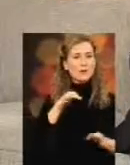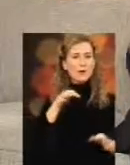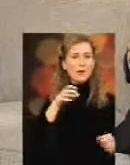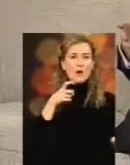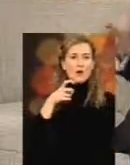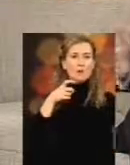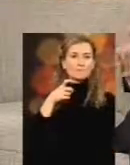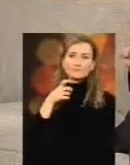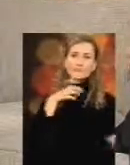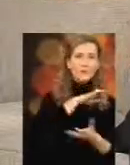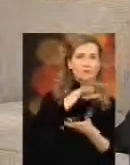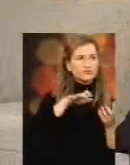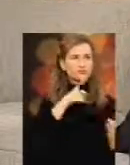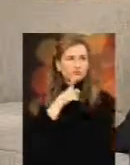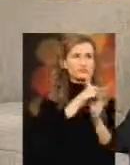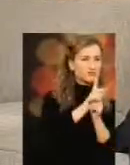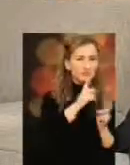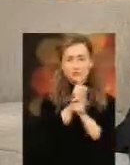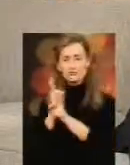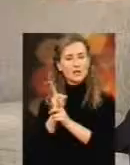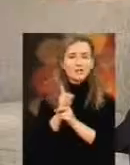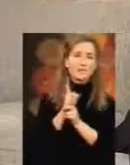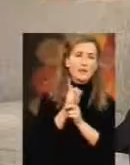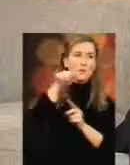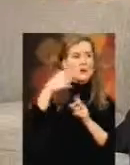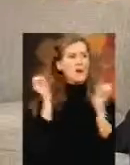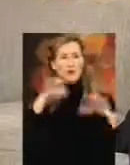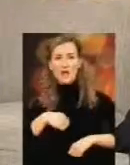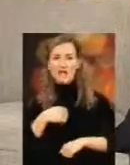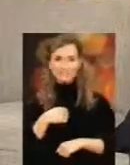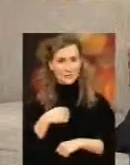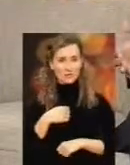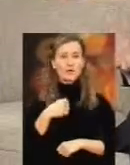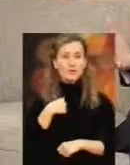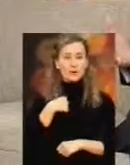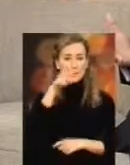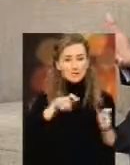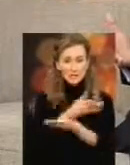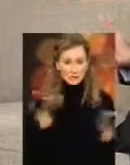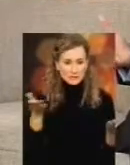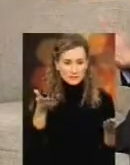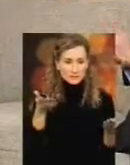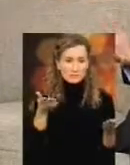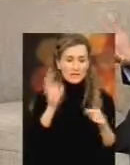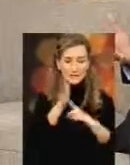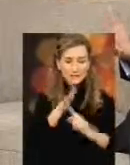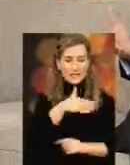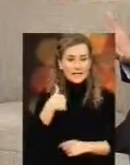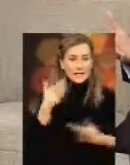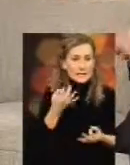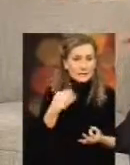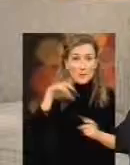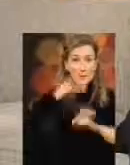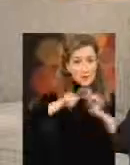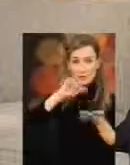estemos enfrentando siempre y no seamos capaces de acordar nunca. Lo que ellos quieren, con buen criterio, con sentido común,